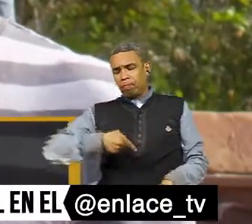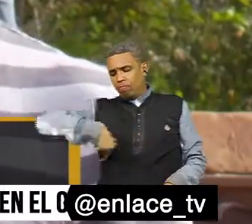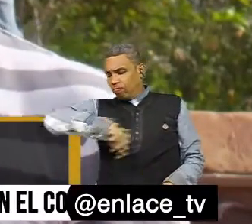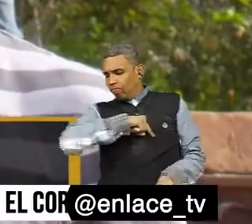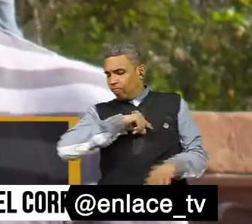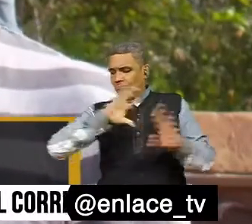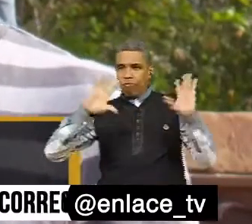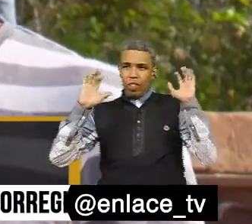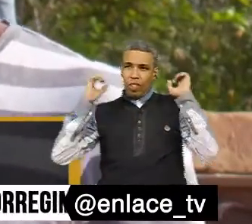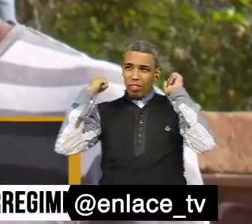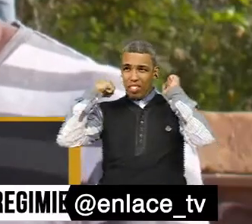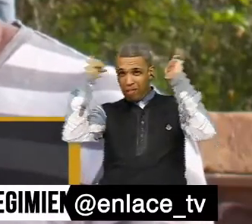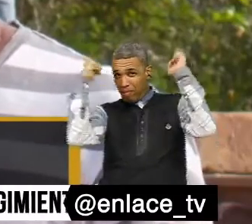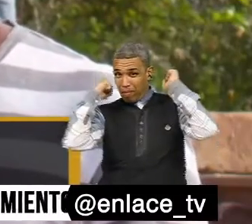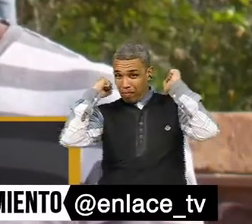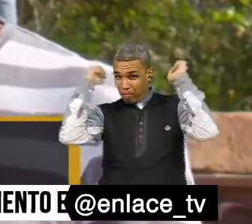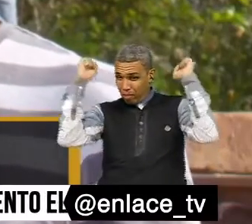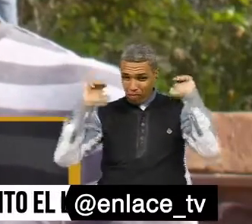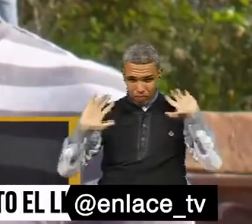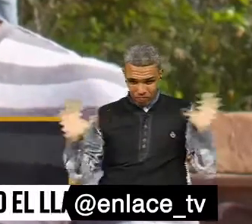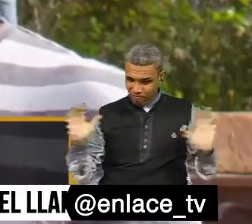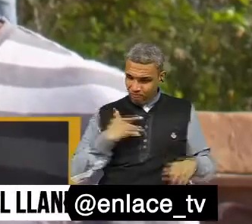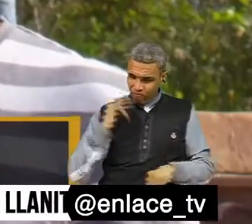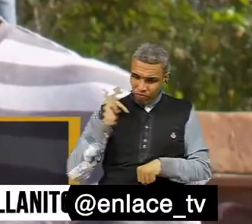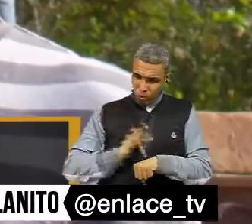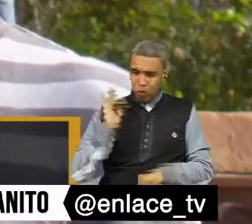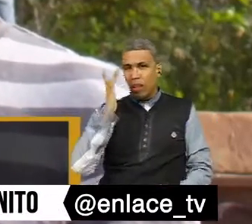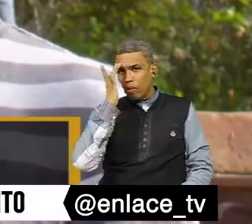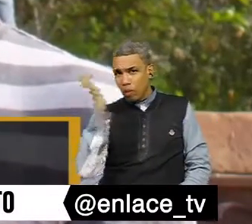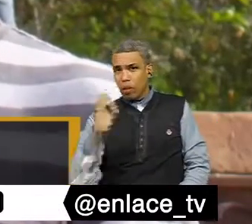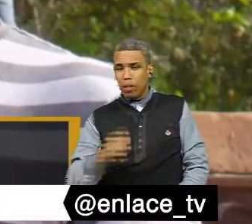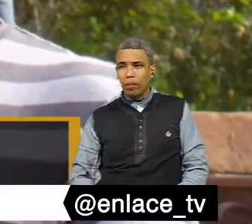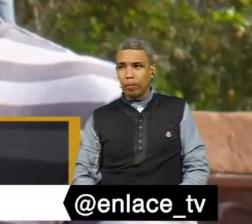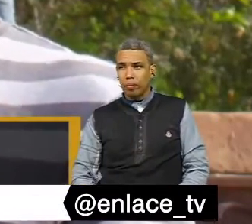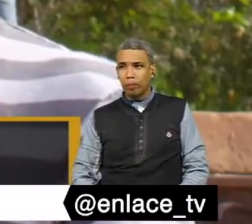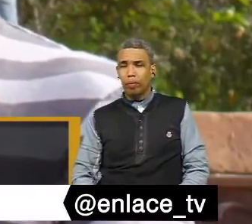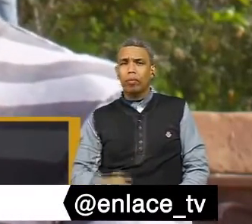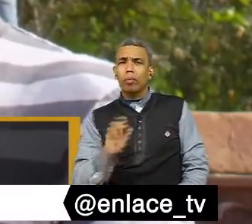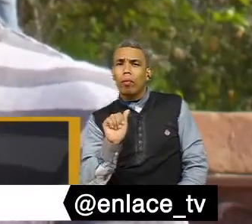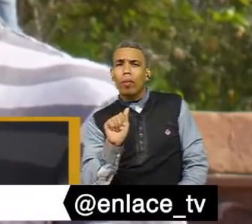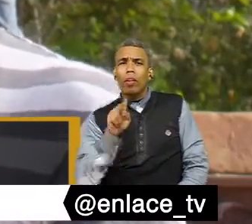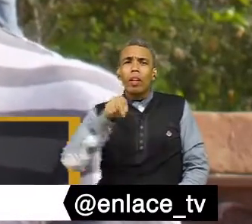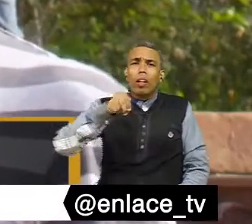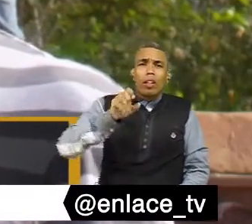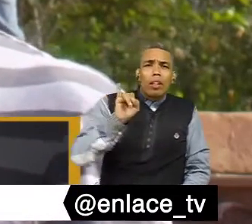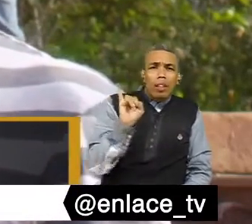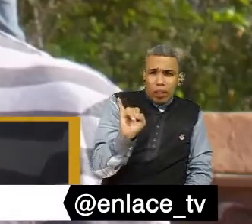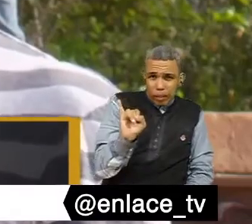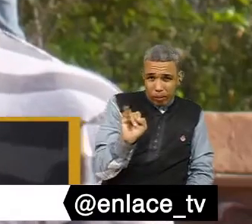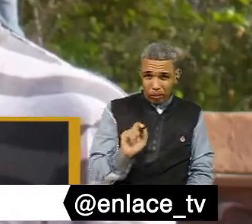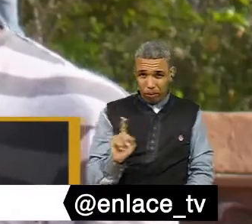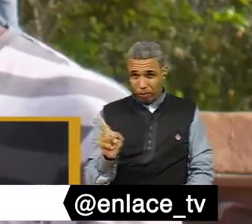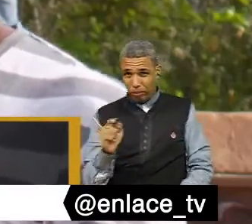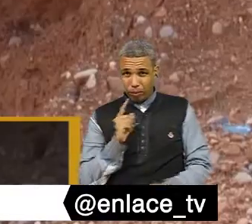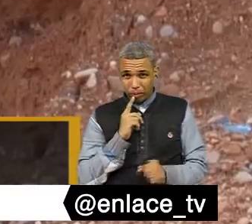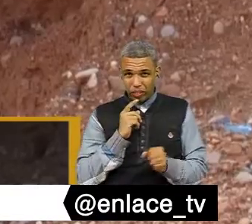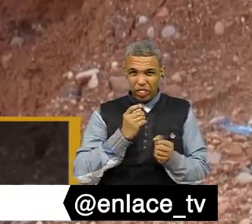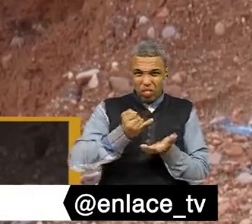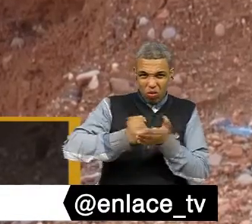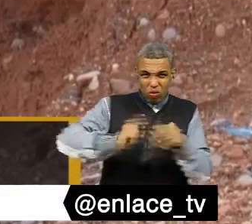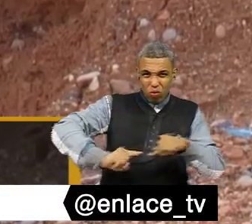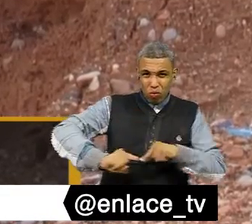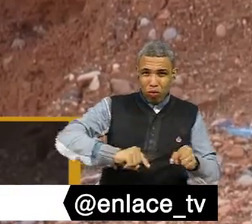es suficiente que nos tomen el pelo. De la ANI, la Secretaría de Infraestructura, siempre